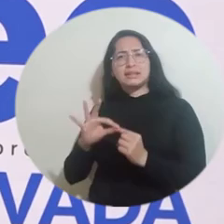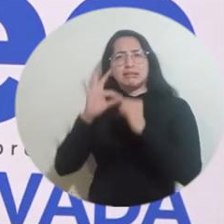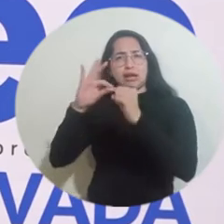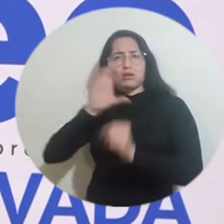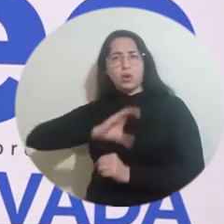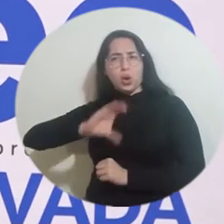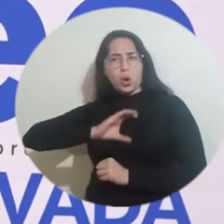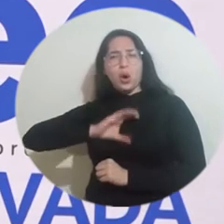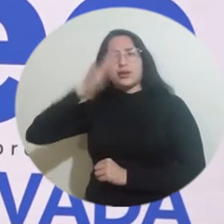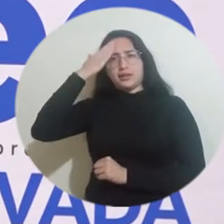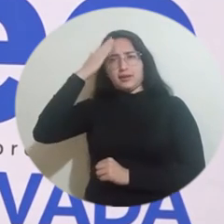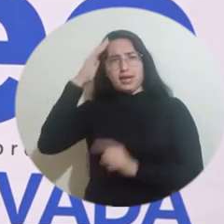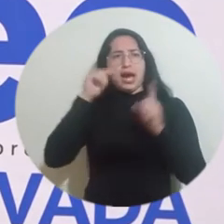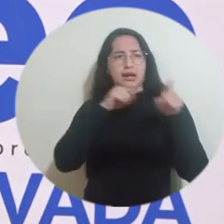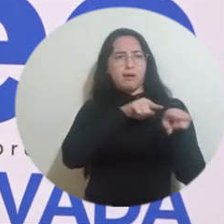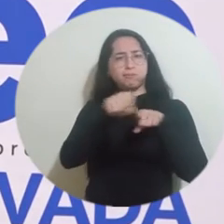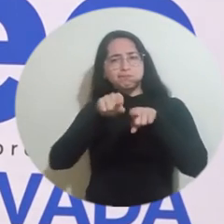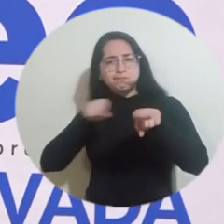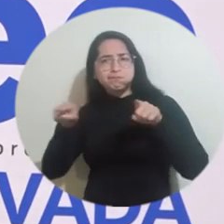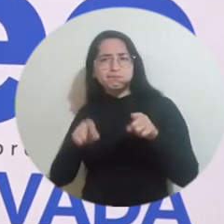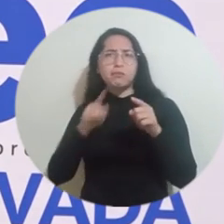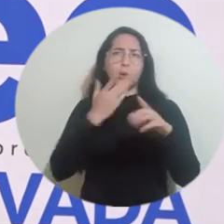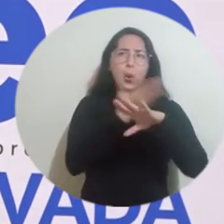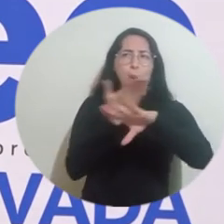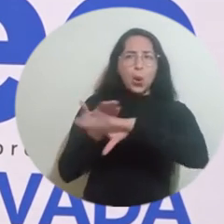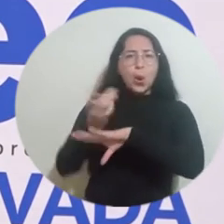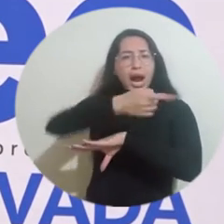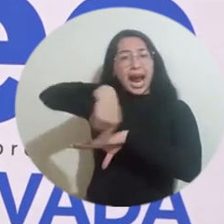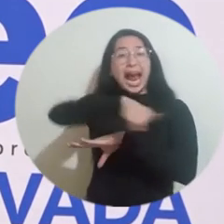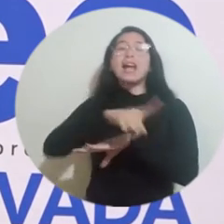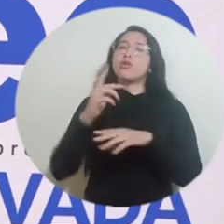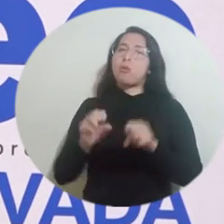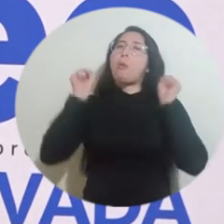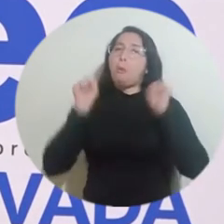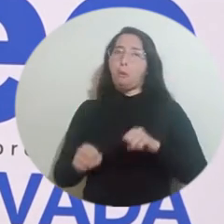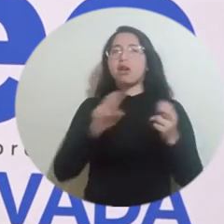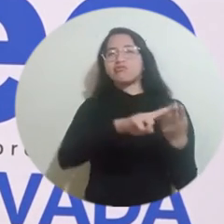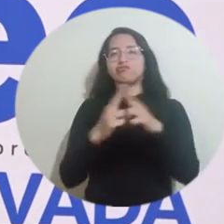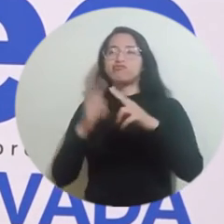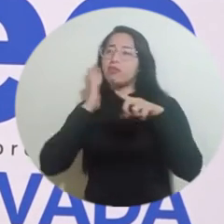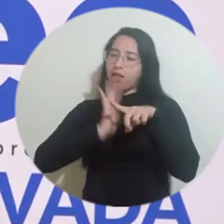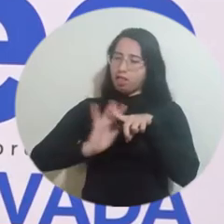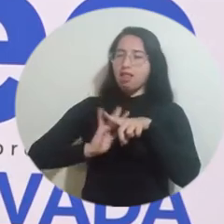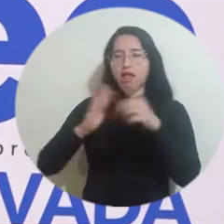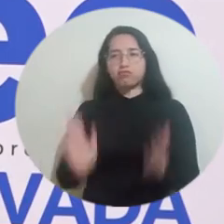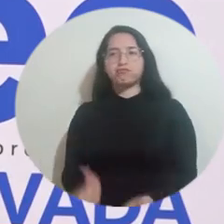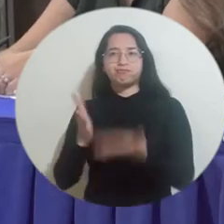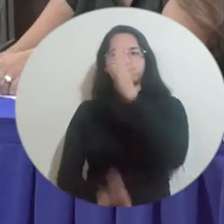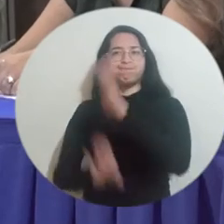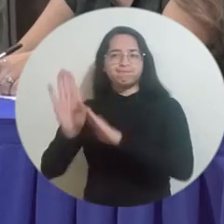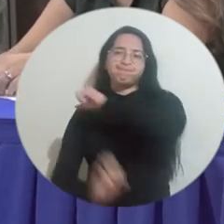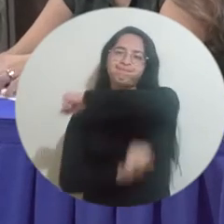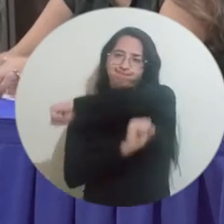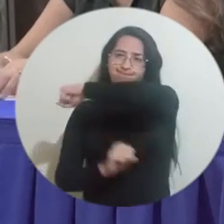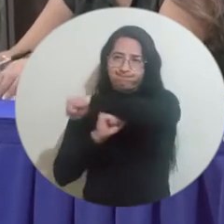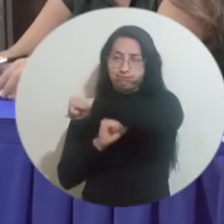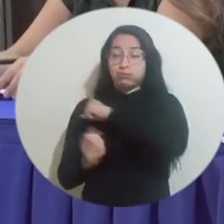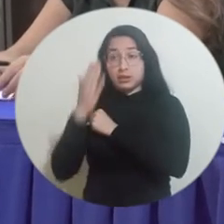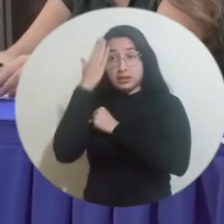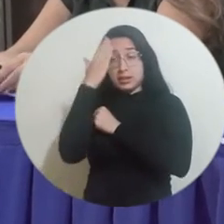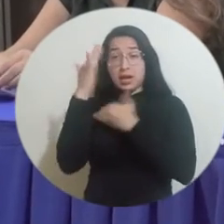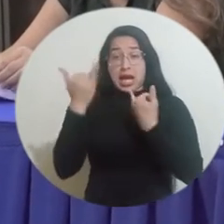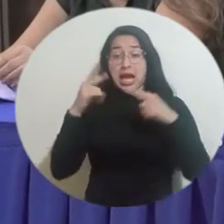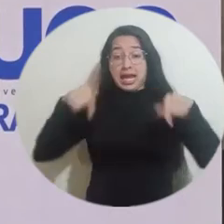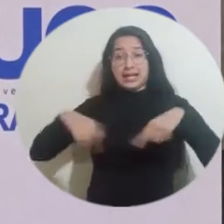es que aquí se han unido como los estamentos que realmente son los que pueden darle un empuje a esto. Digamos que nuestro